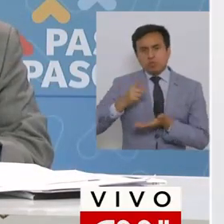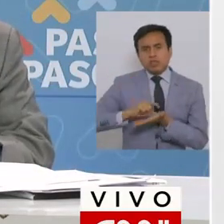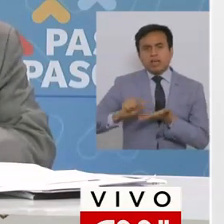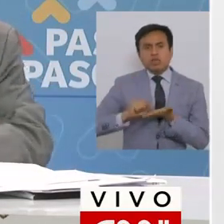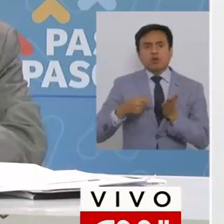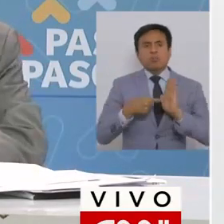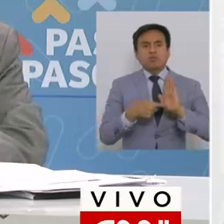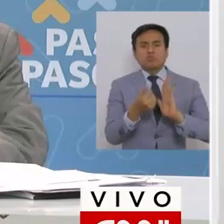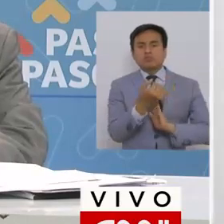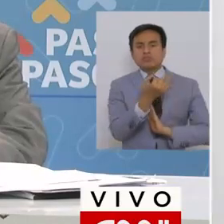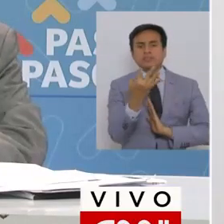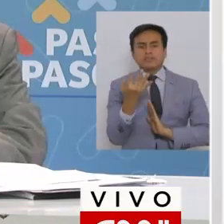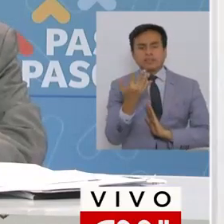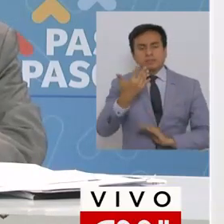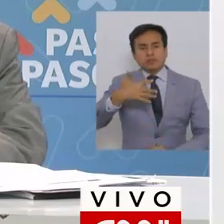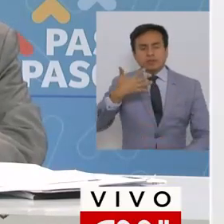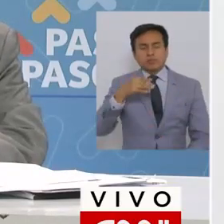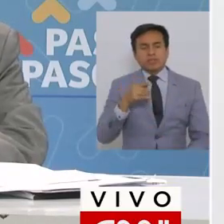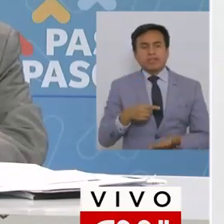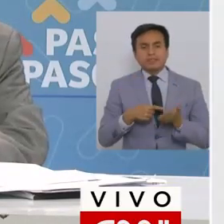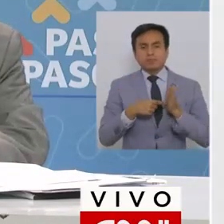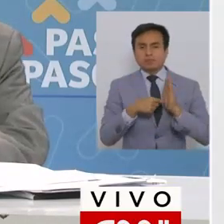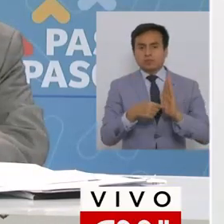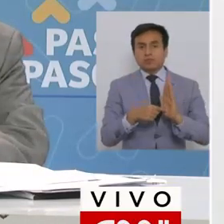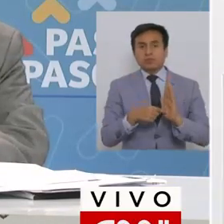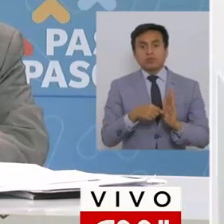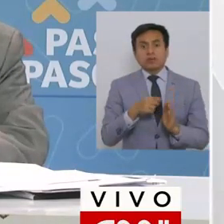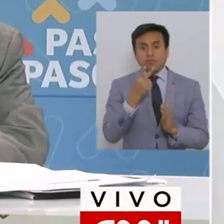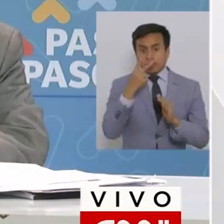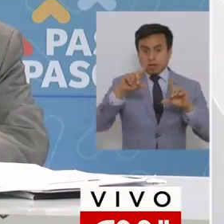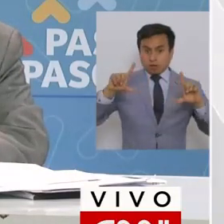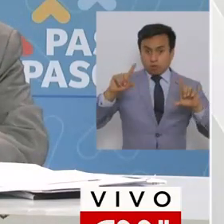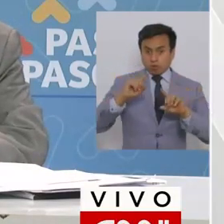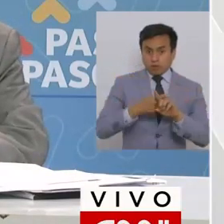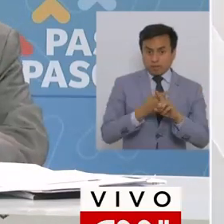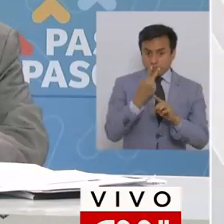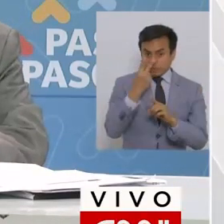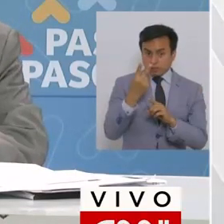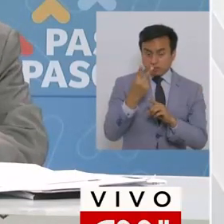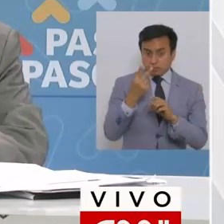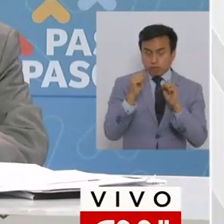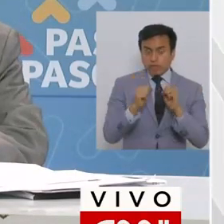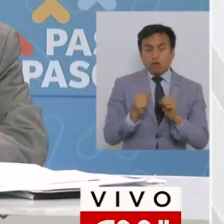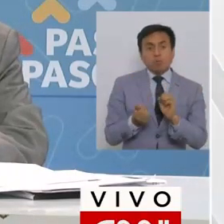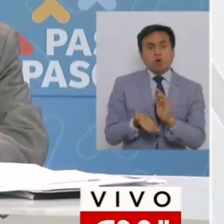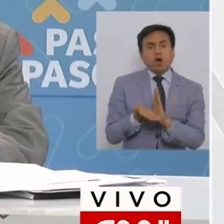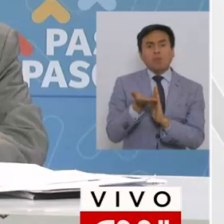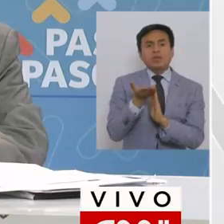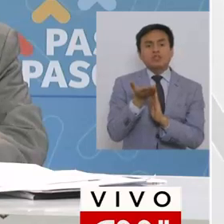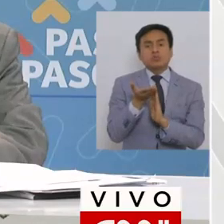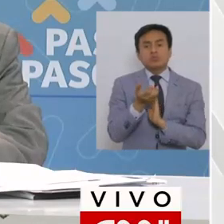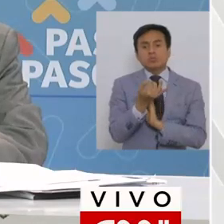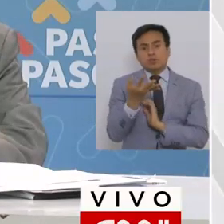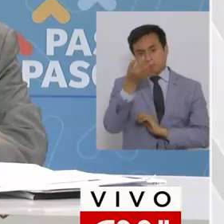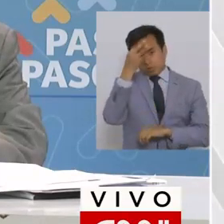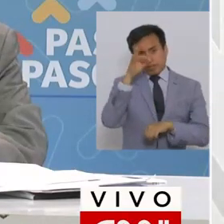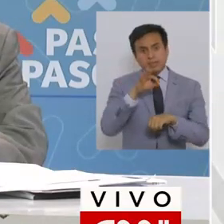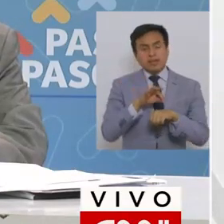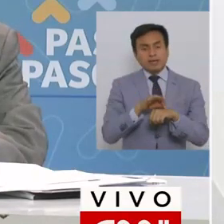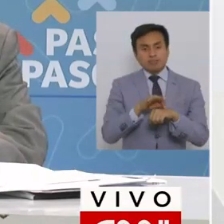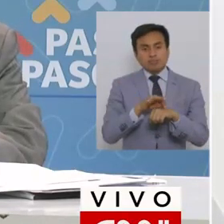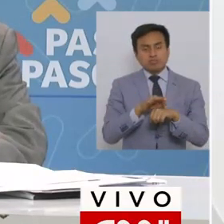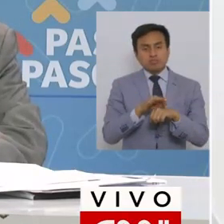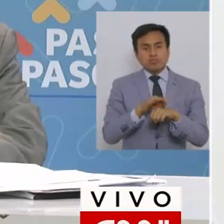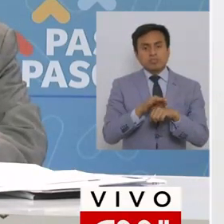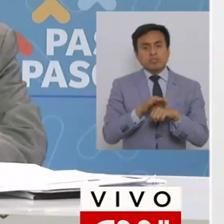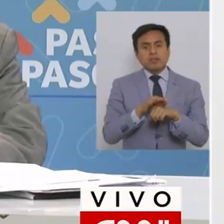cifra muy, muy importante. No sé si lo podemos ver de nuevo, que es el gráfico de cómo aumentó el número de casos en la